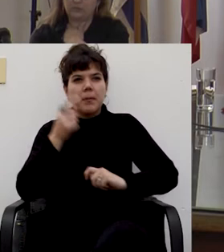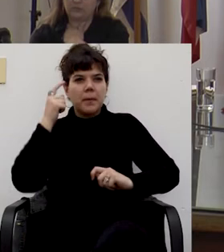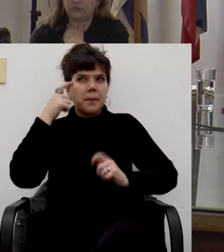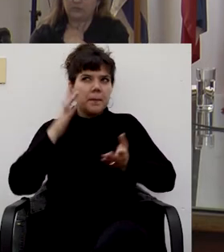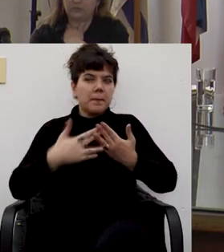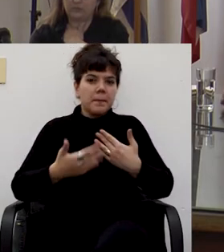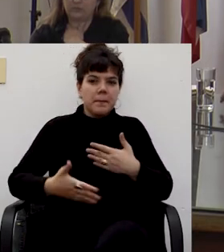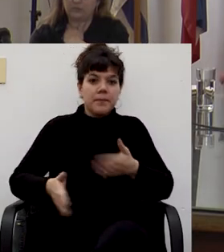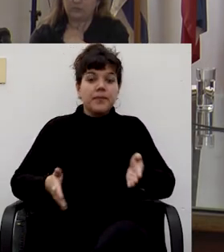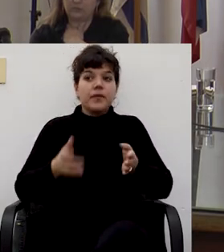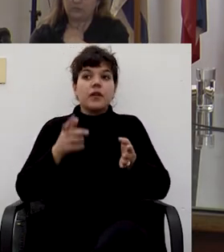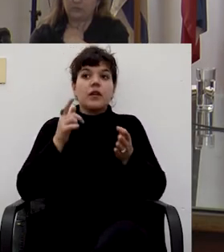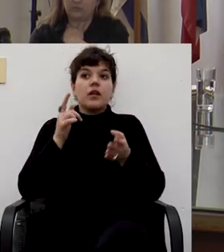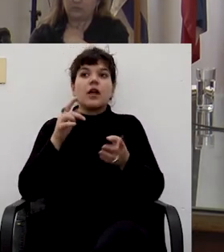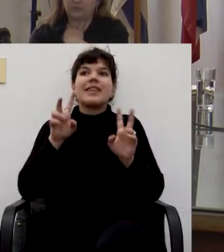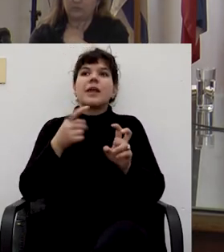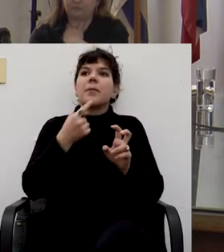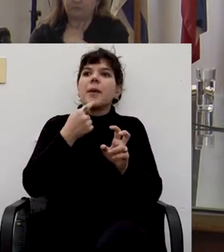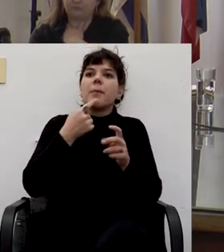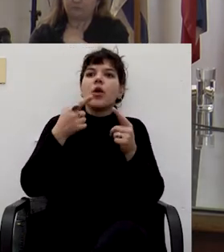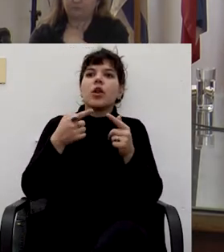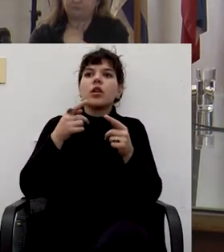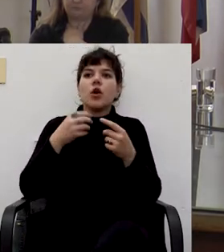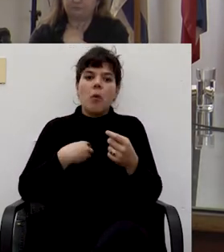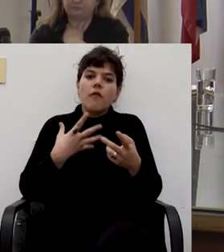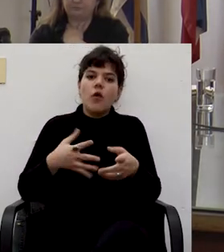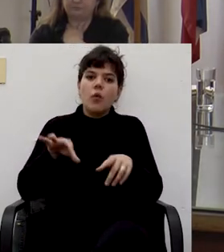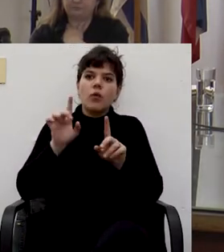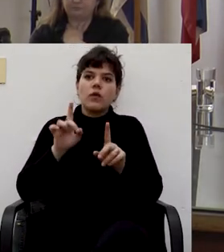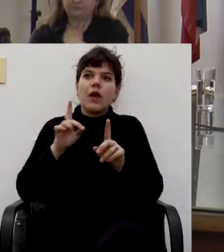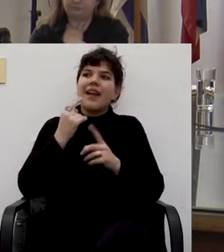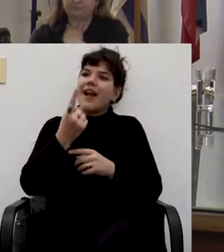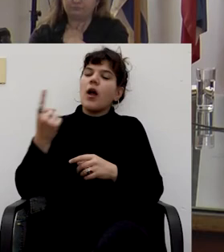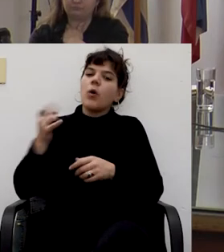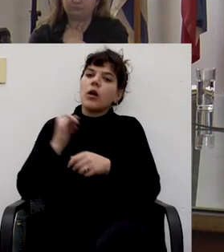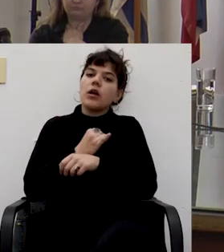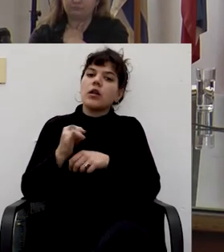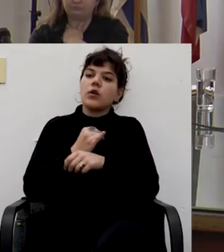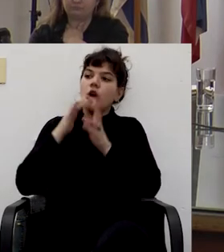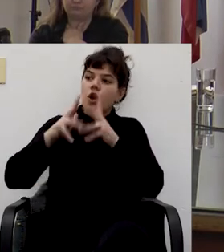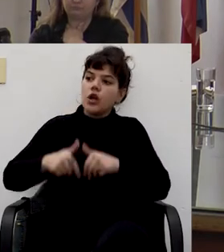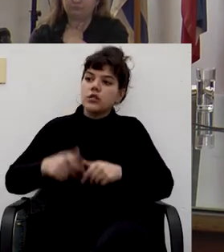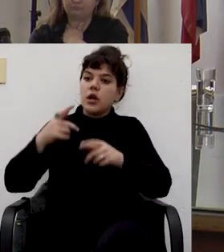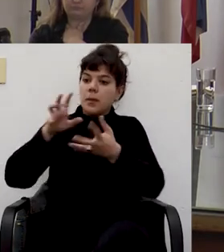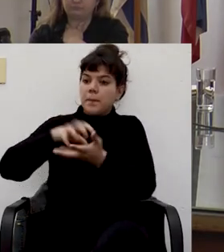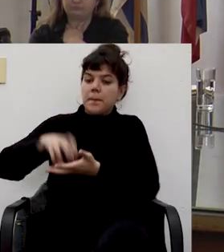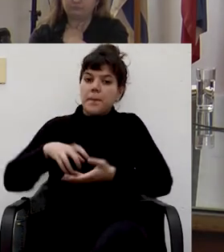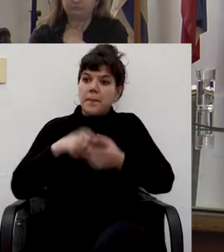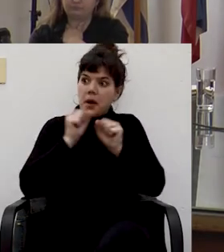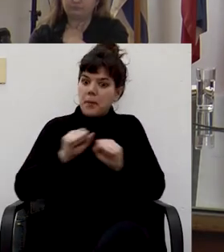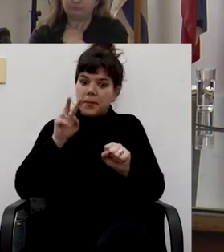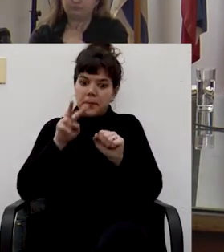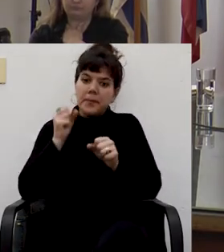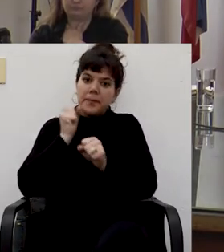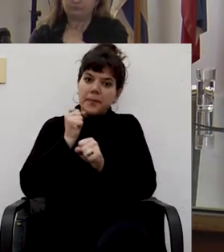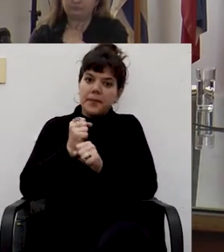género, de alguna manera, una política define las voluntades justamente de las instituciones y las organizaciones para trabajar en estas temáticas